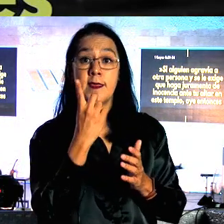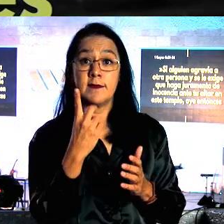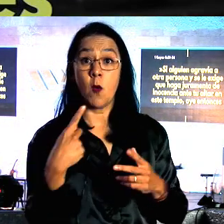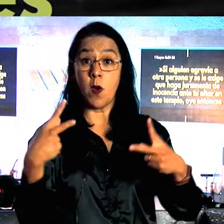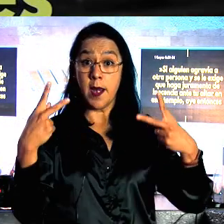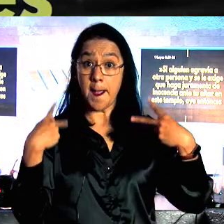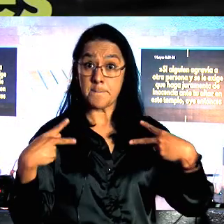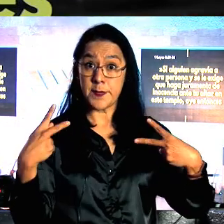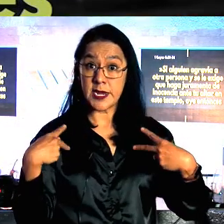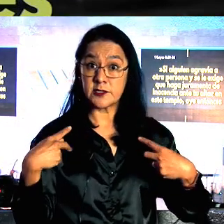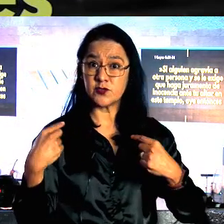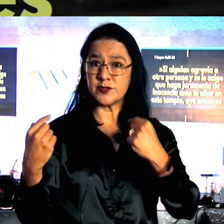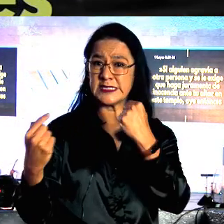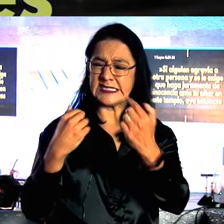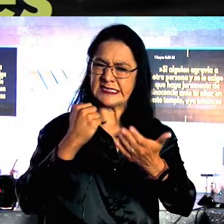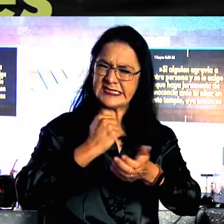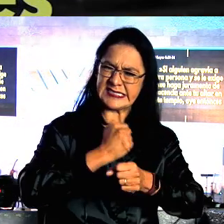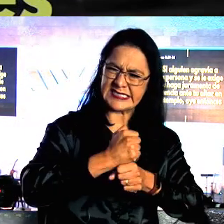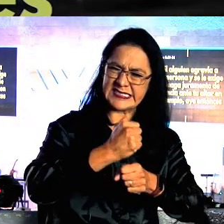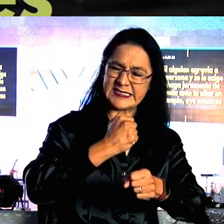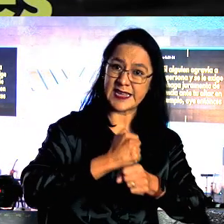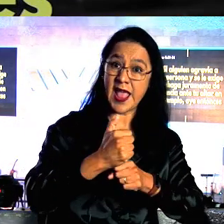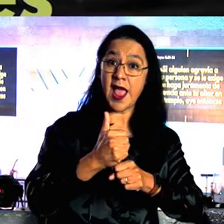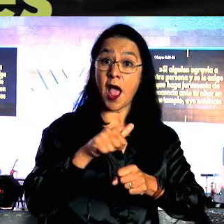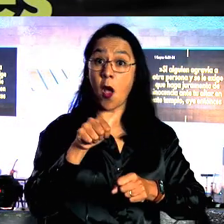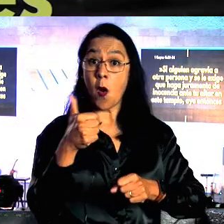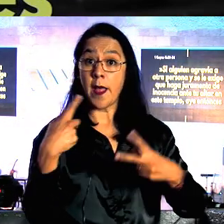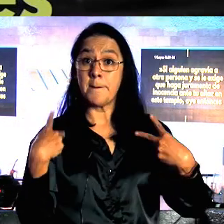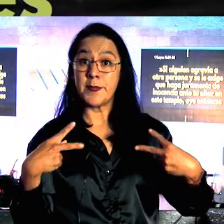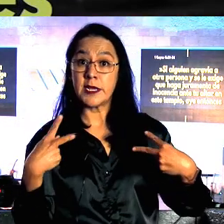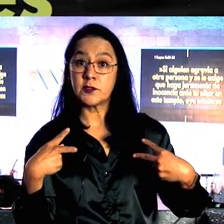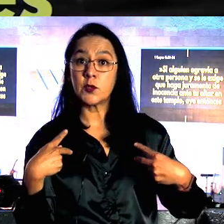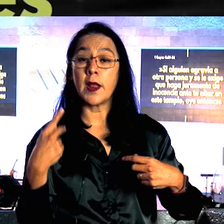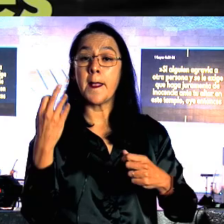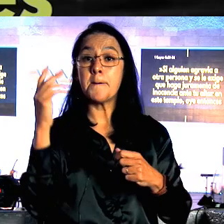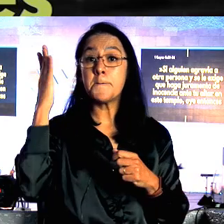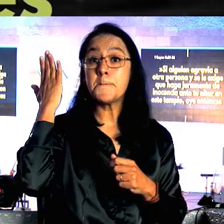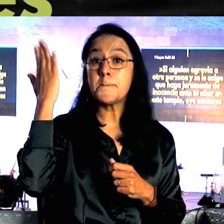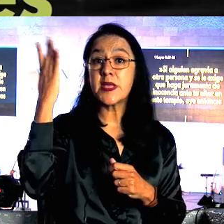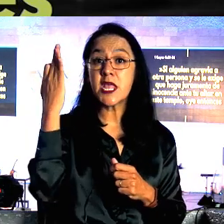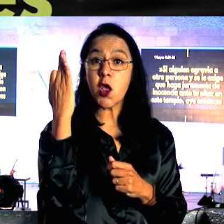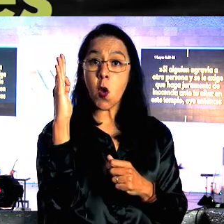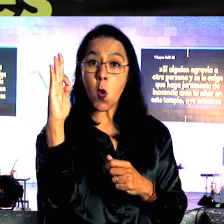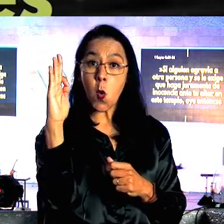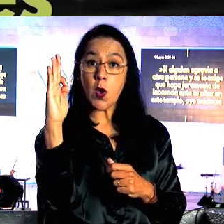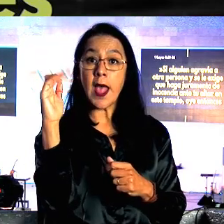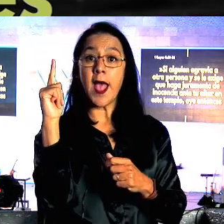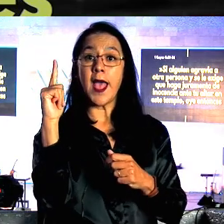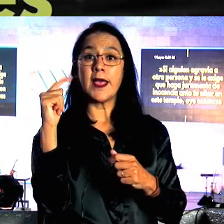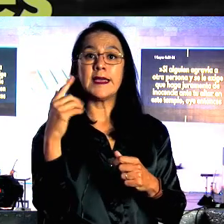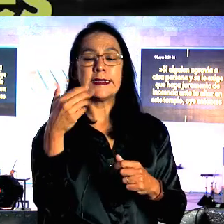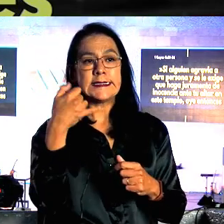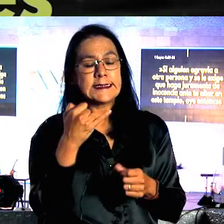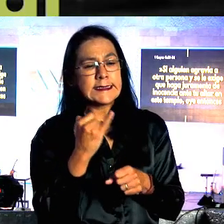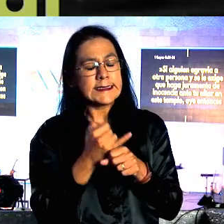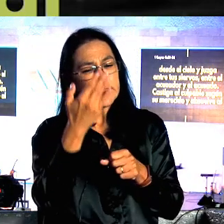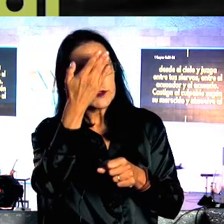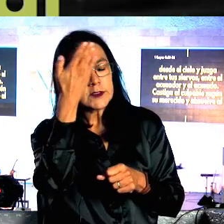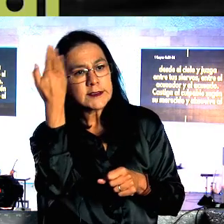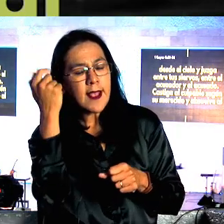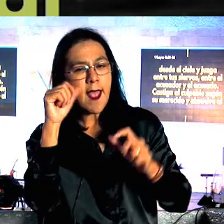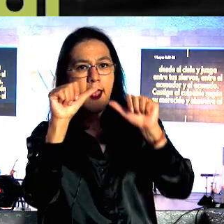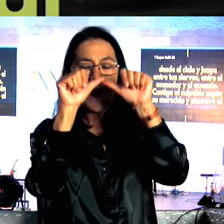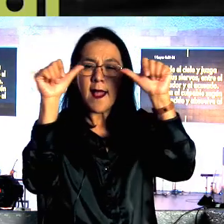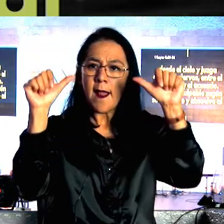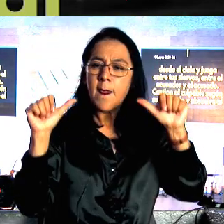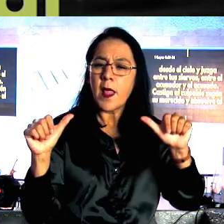a otra persona y se le exige que haga juramento de inocencia ante tu altar en este templo oye entonces desde el